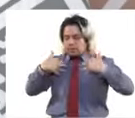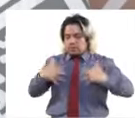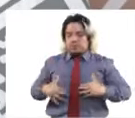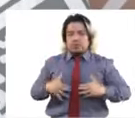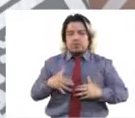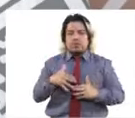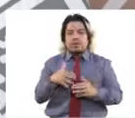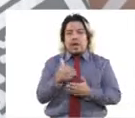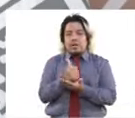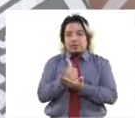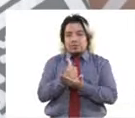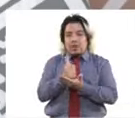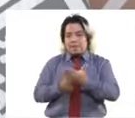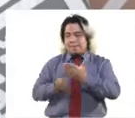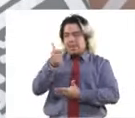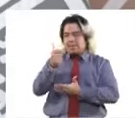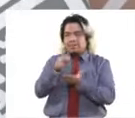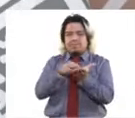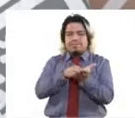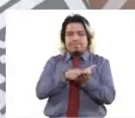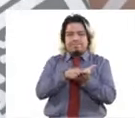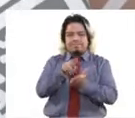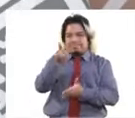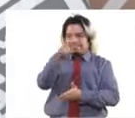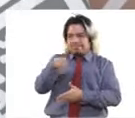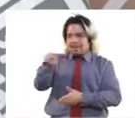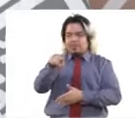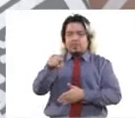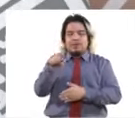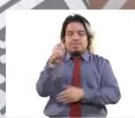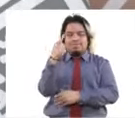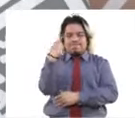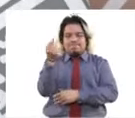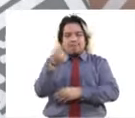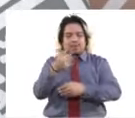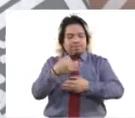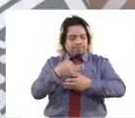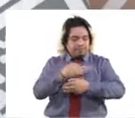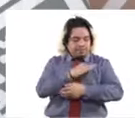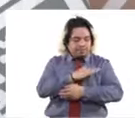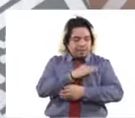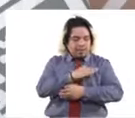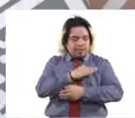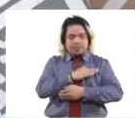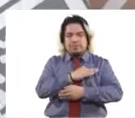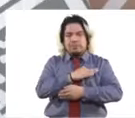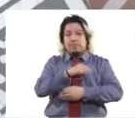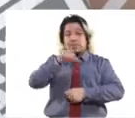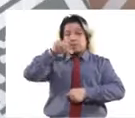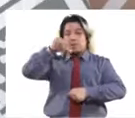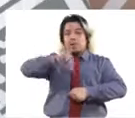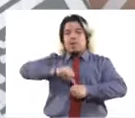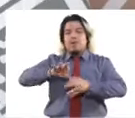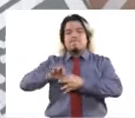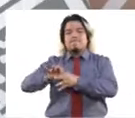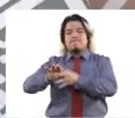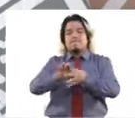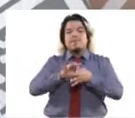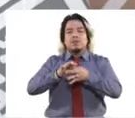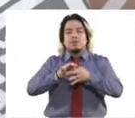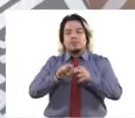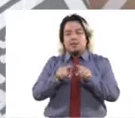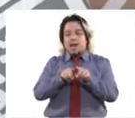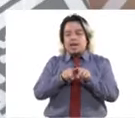de negro. ¡Felicidades, penitenciarios! Hoy somos hermanas y hermanos